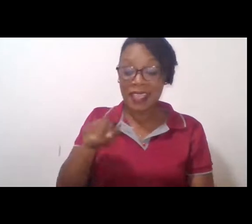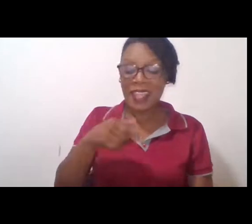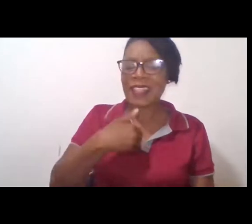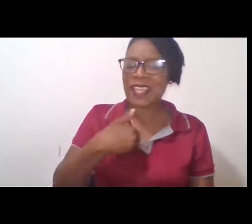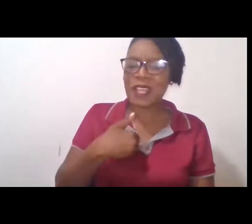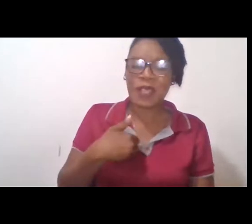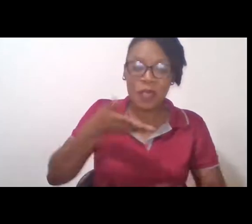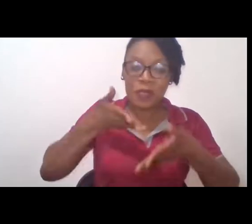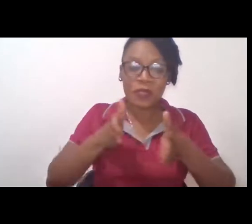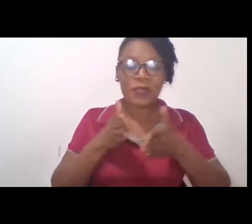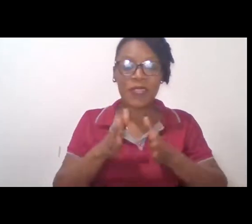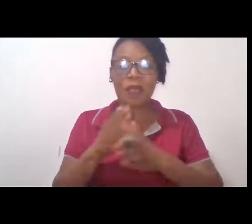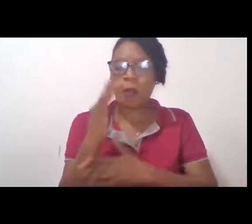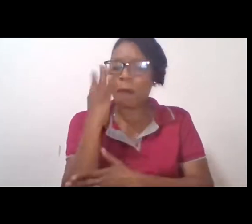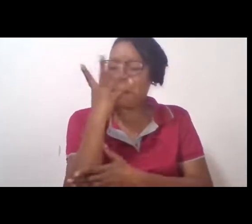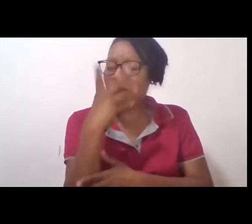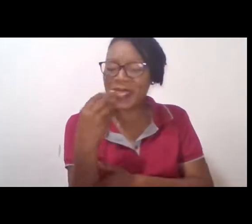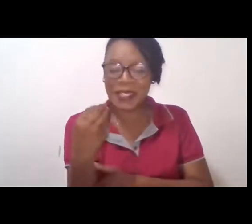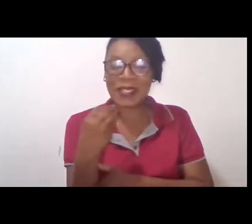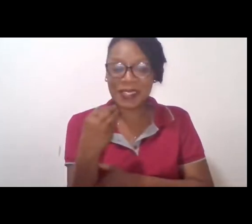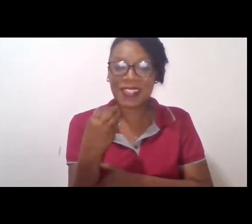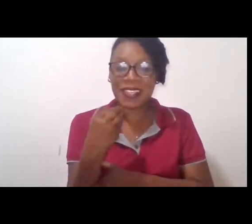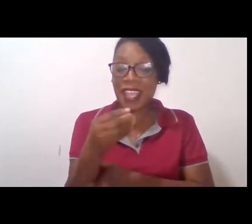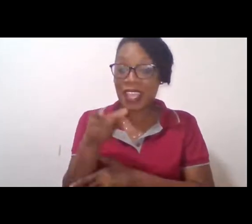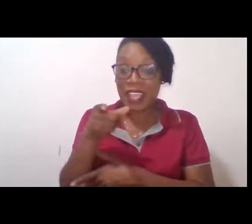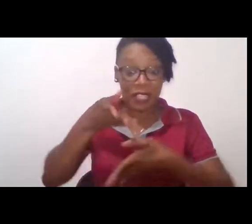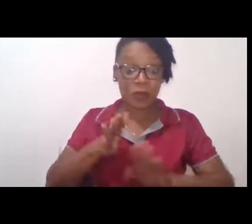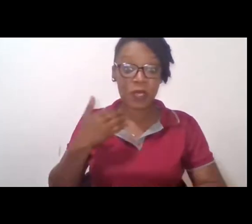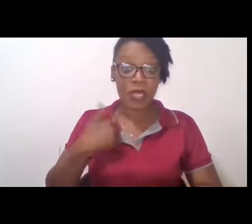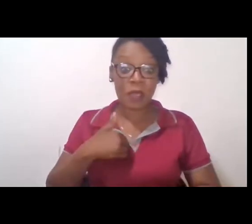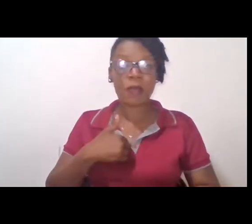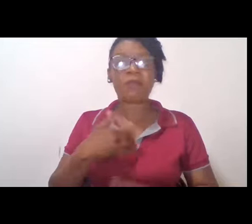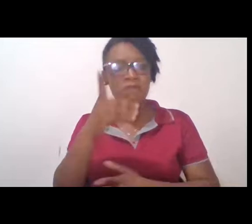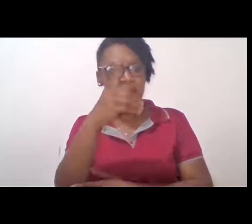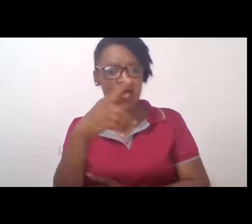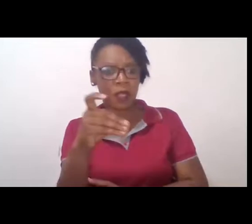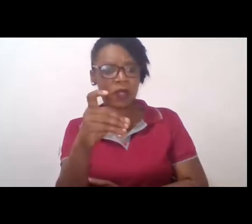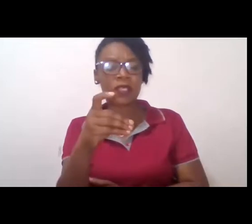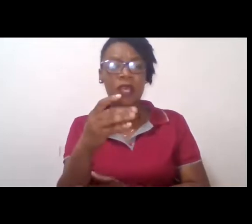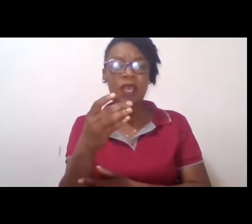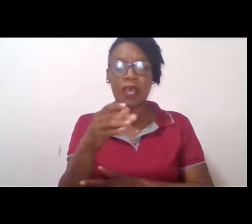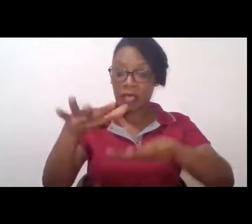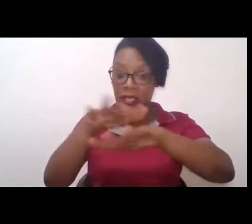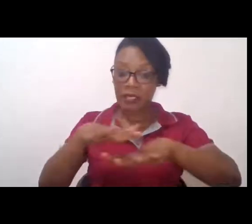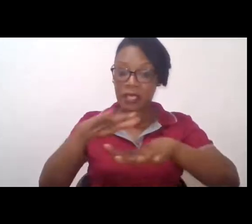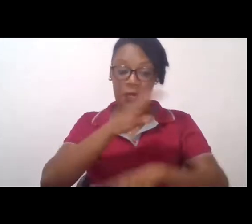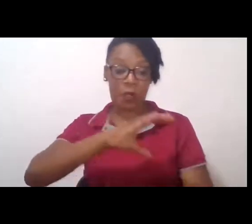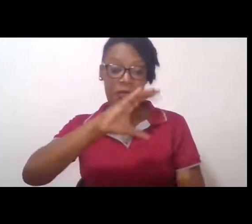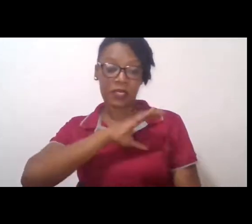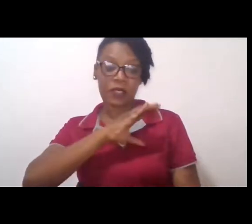ahí tenemos a James, ¿verdad? Y su hijo fue diagnosticado en el marco de esta condición de